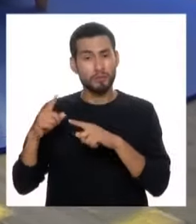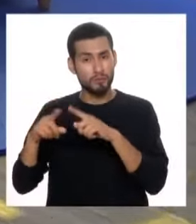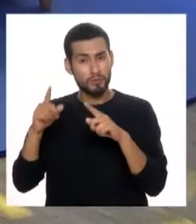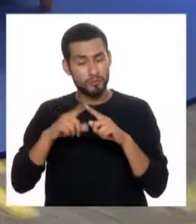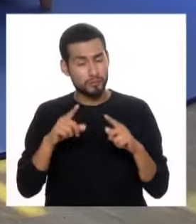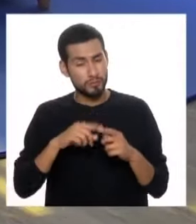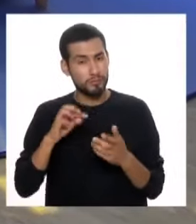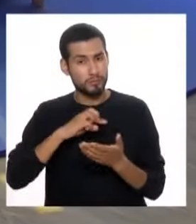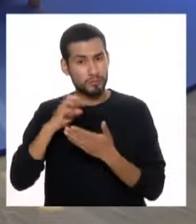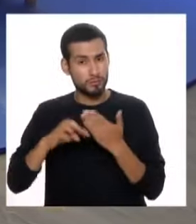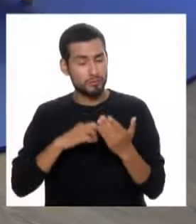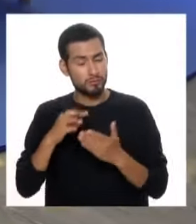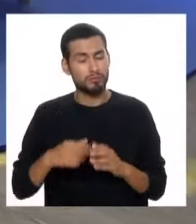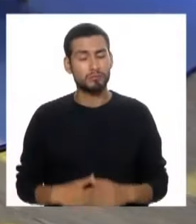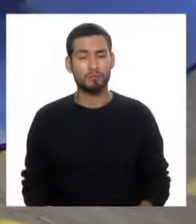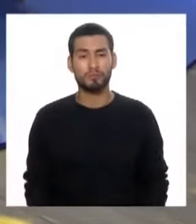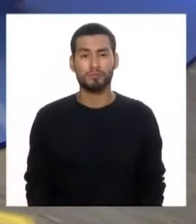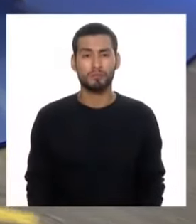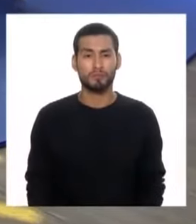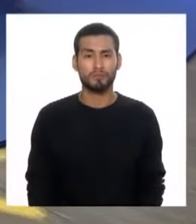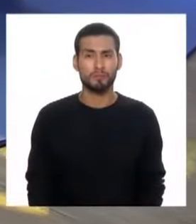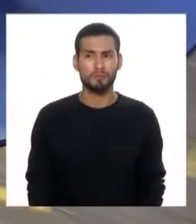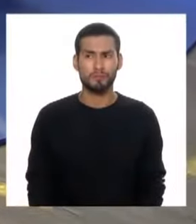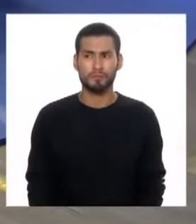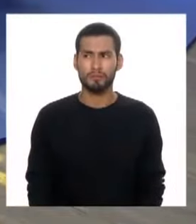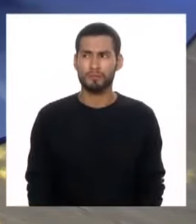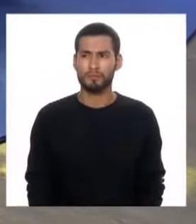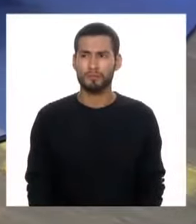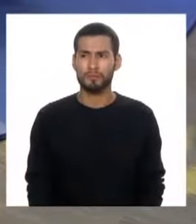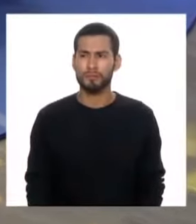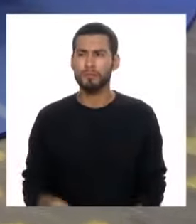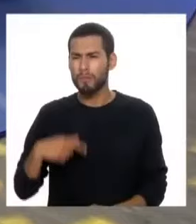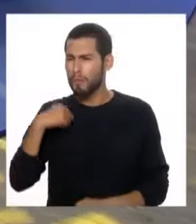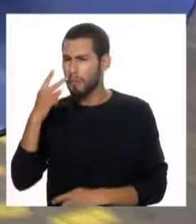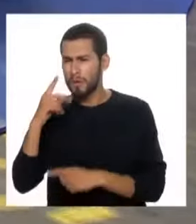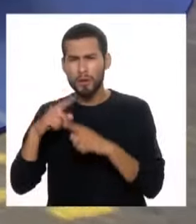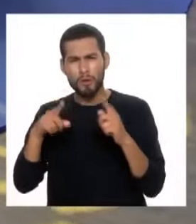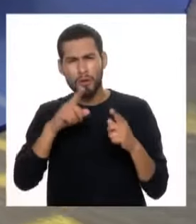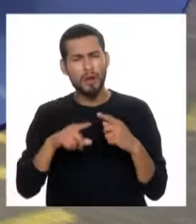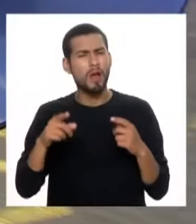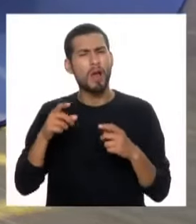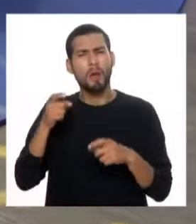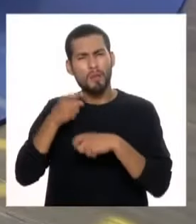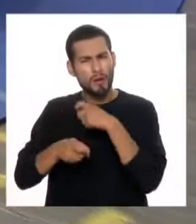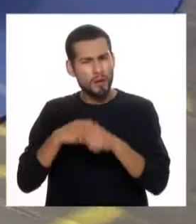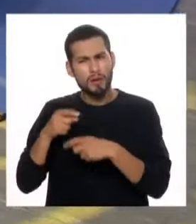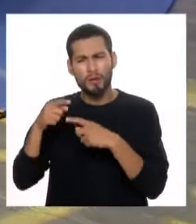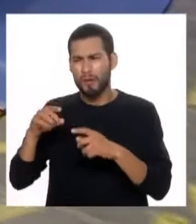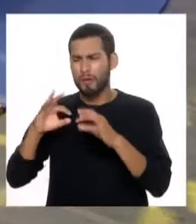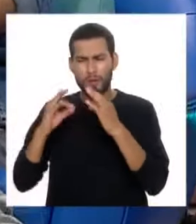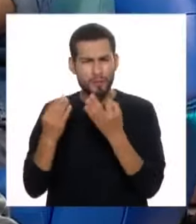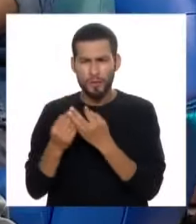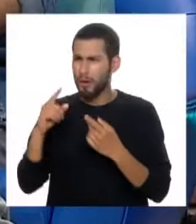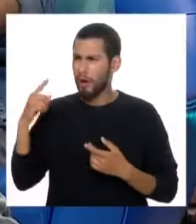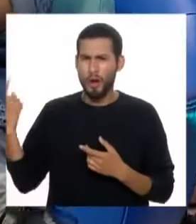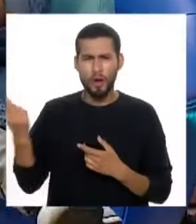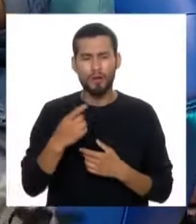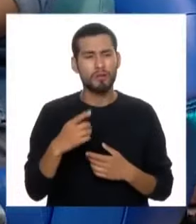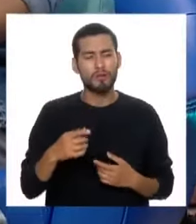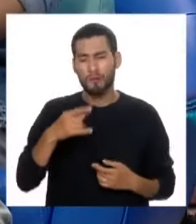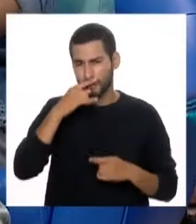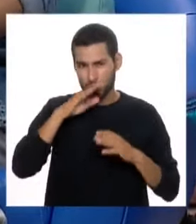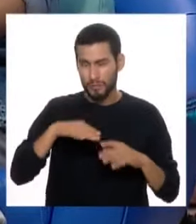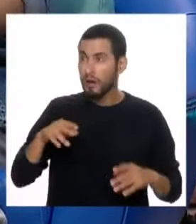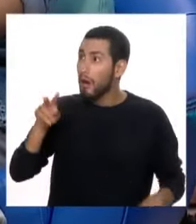varios programas. Y vemos que la violencia está en todos lados, ¿no? Las familias están muy violentas y nuestros